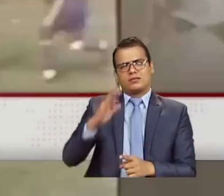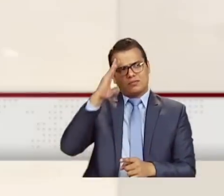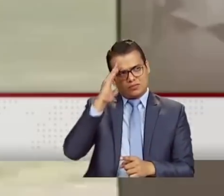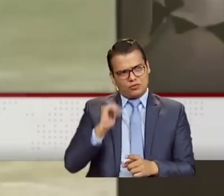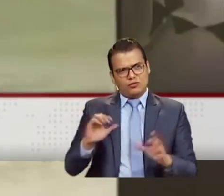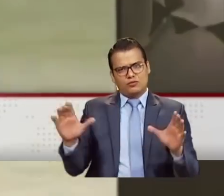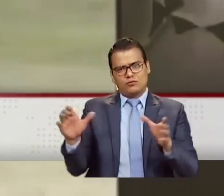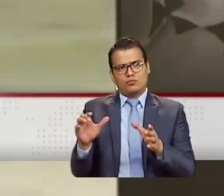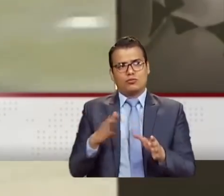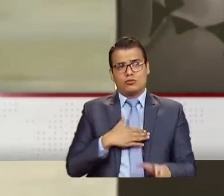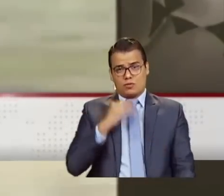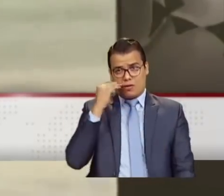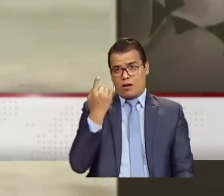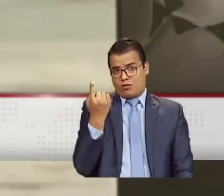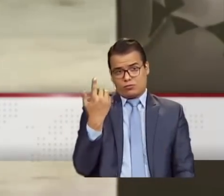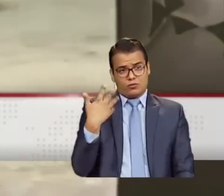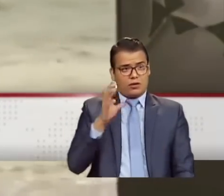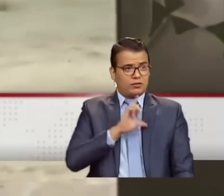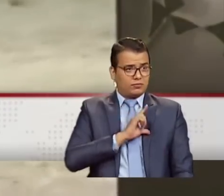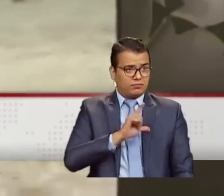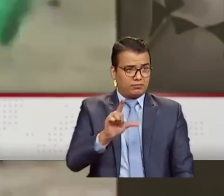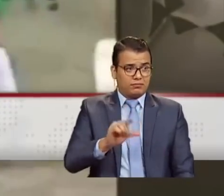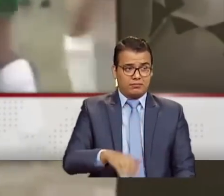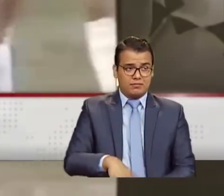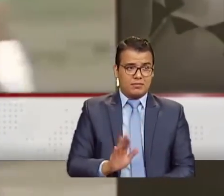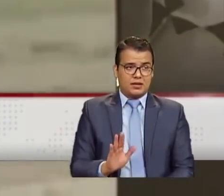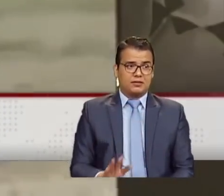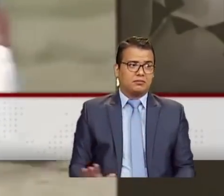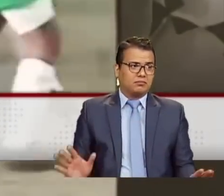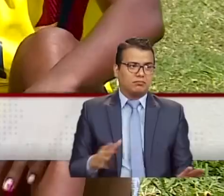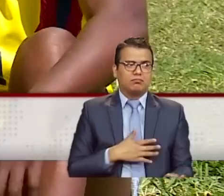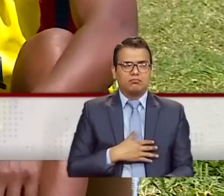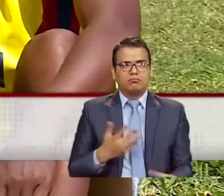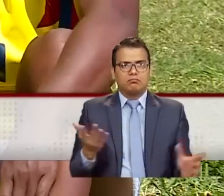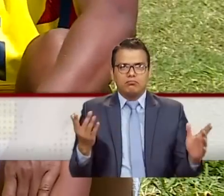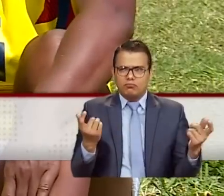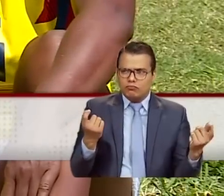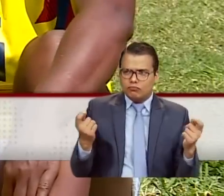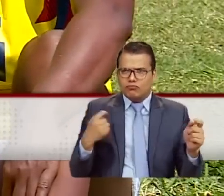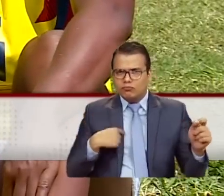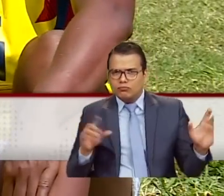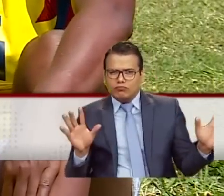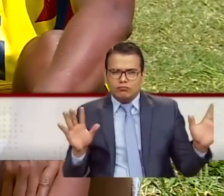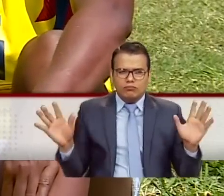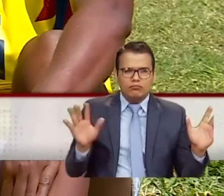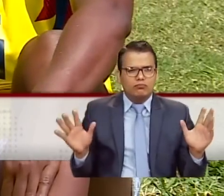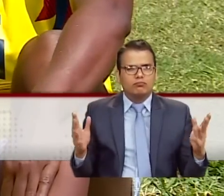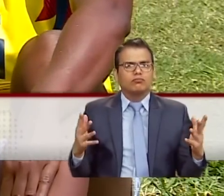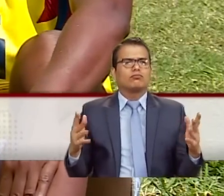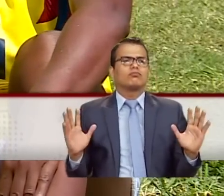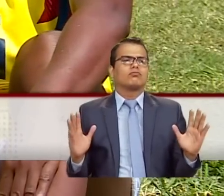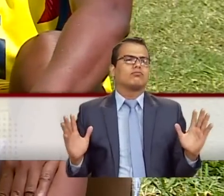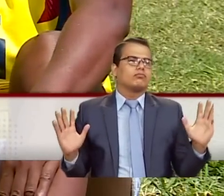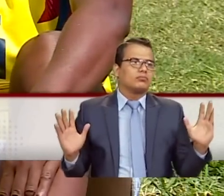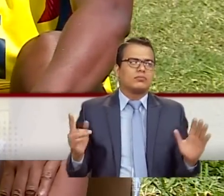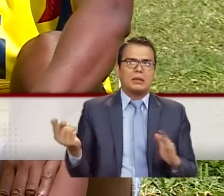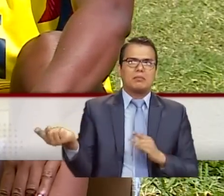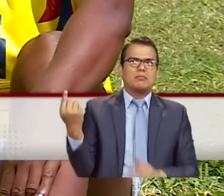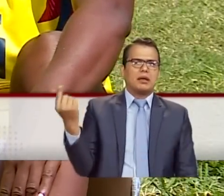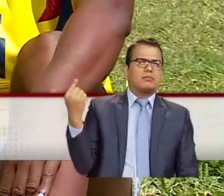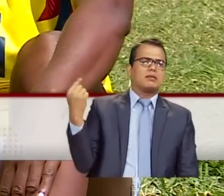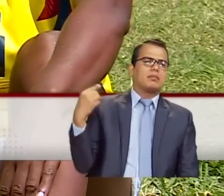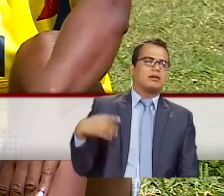donde era la única mujer, era como la líder. En ese entonces lo hacía como portera. Siempre escuchaba muchas críticas